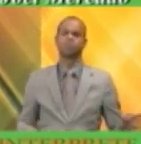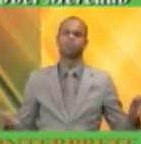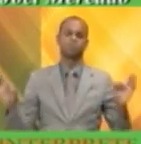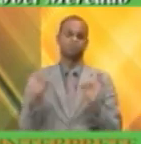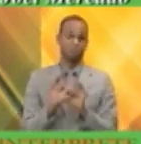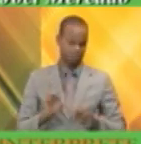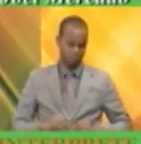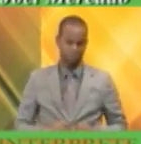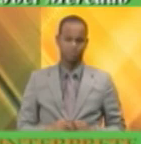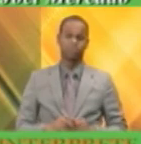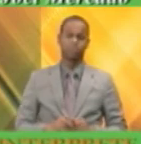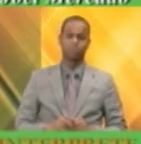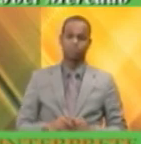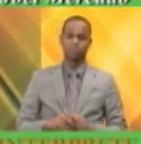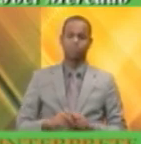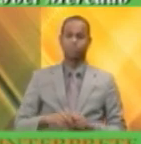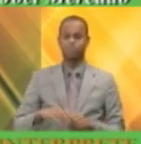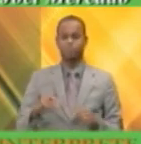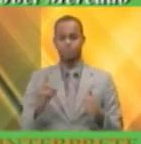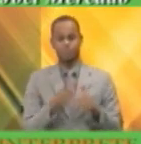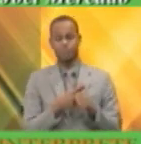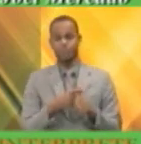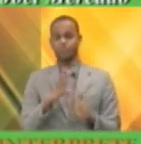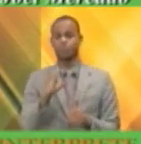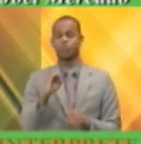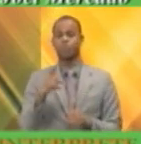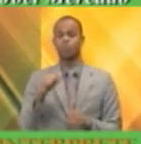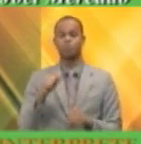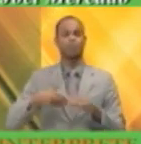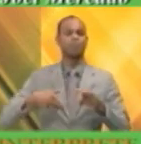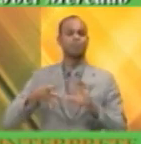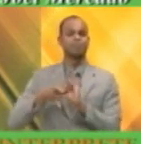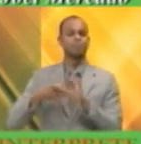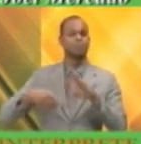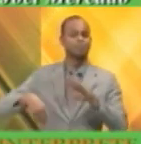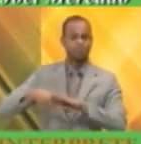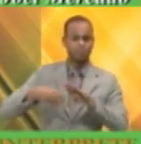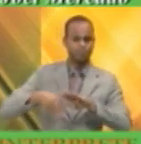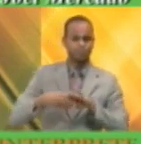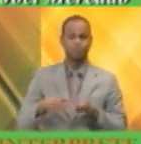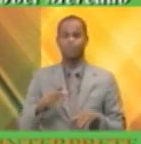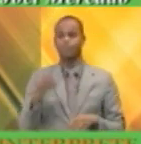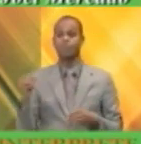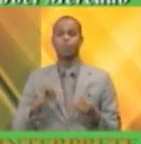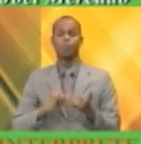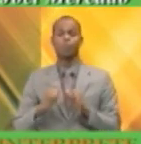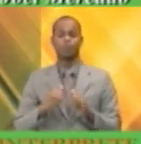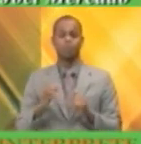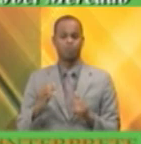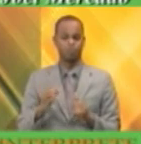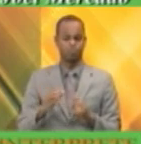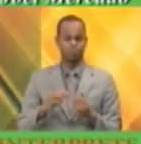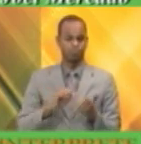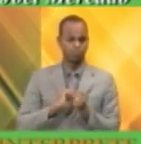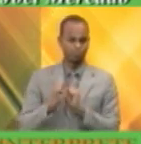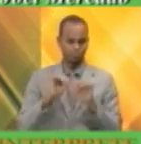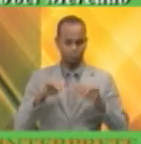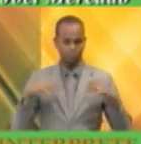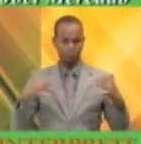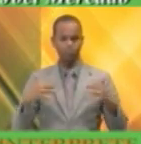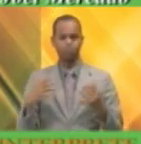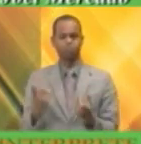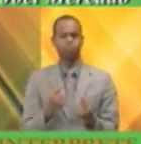importancia. Después de la Copa Mundial de Fútbol y los Juegos Olímpicos, la actividad deportiva